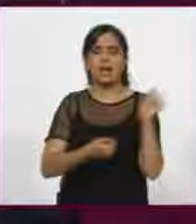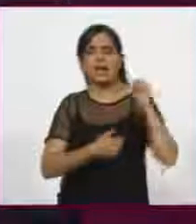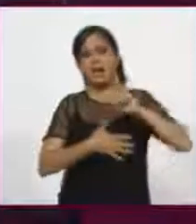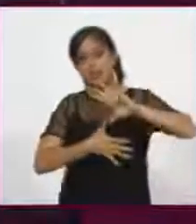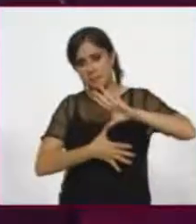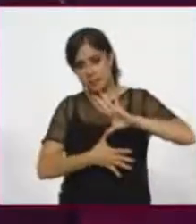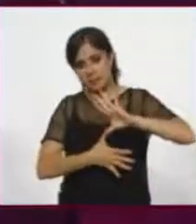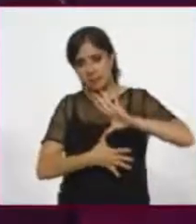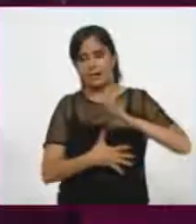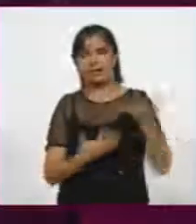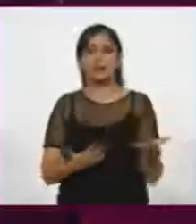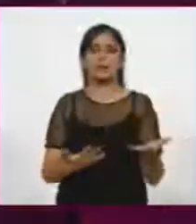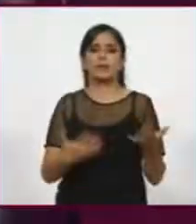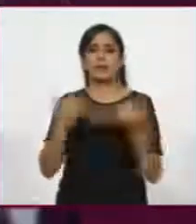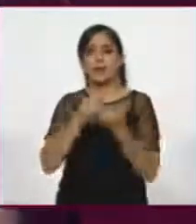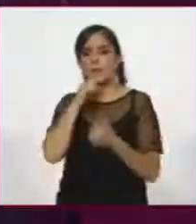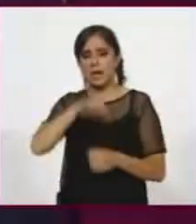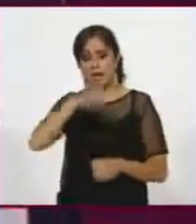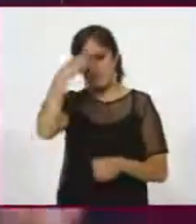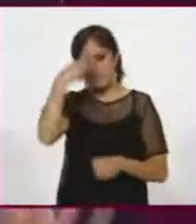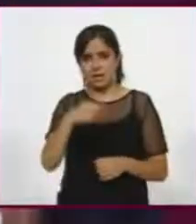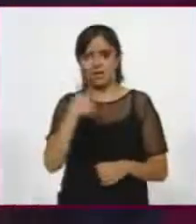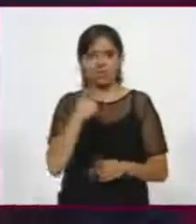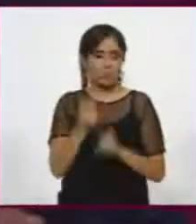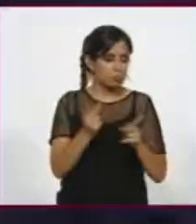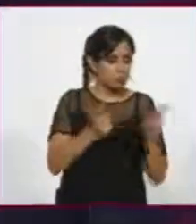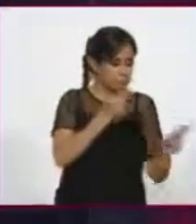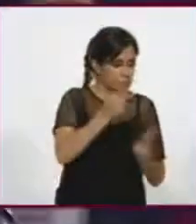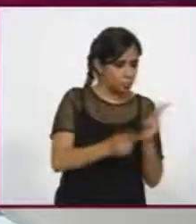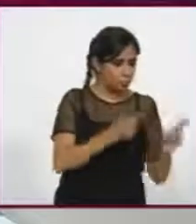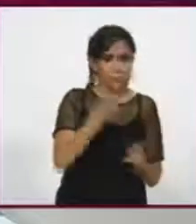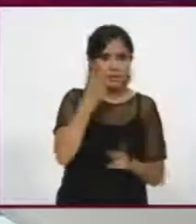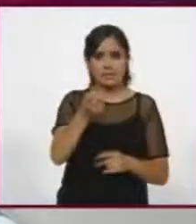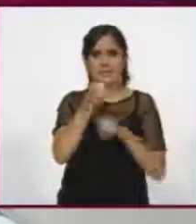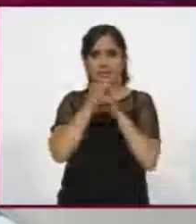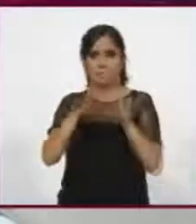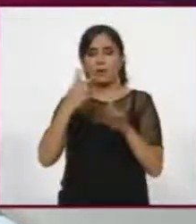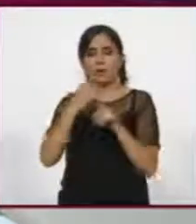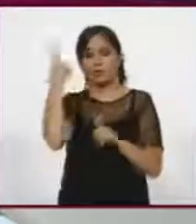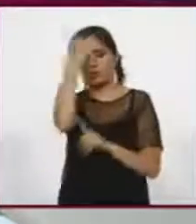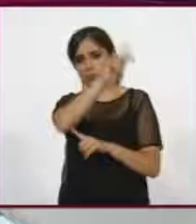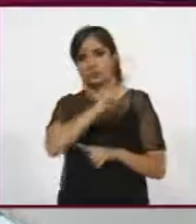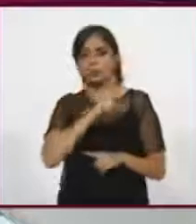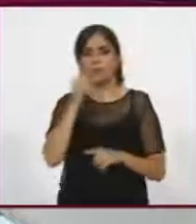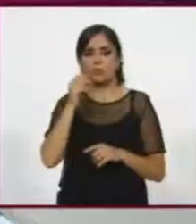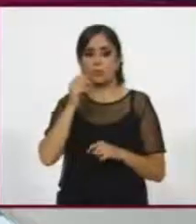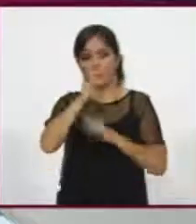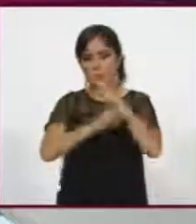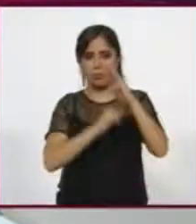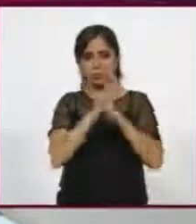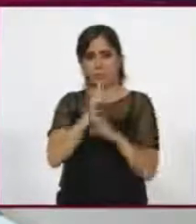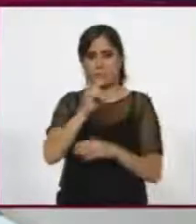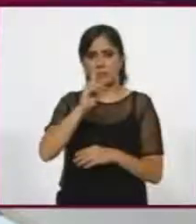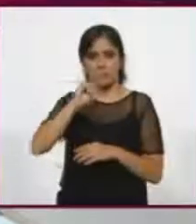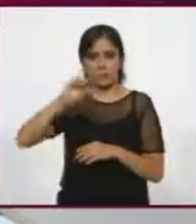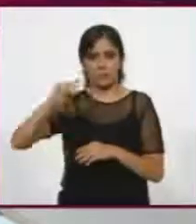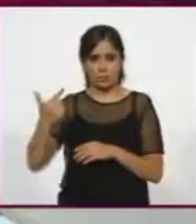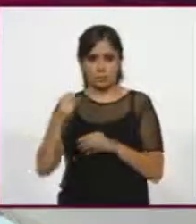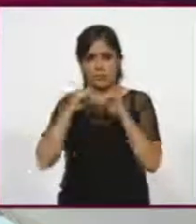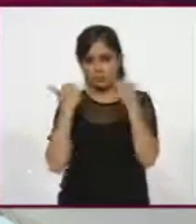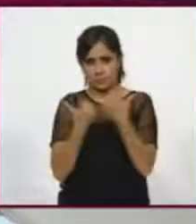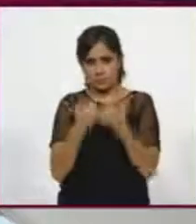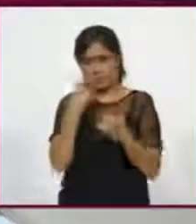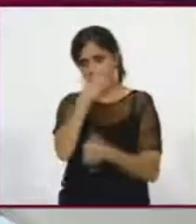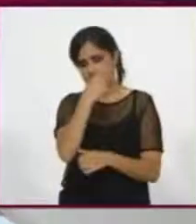Tenemos la fortuna de hacer nosotros la de México, pero bueno, esta es información del Pew, ¿no? Es un estudio mundial. Y pues sí es muy interesante porque